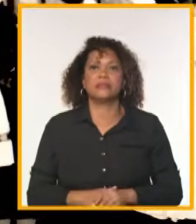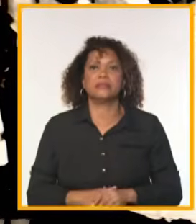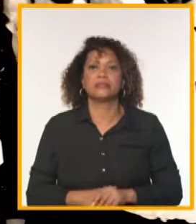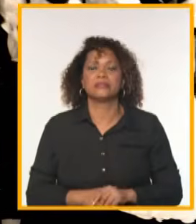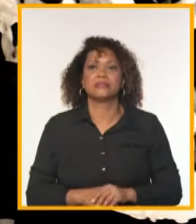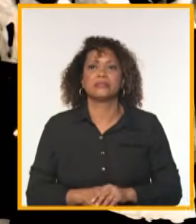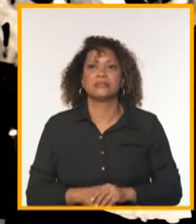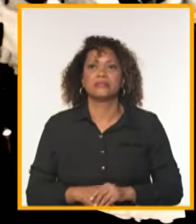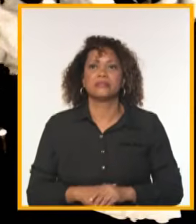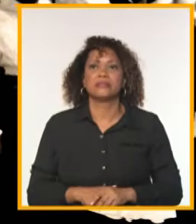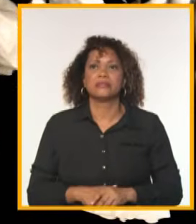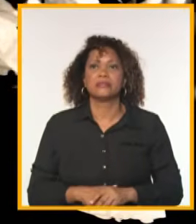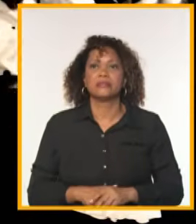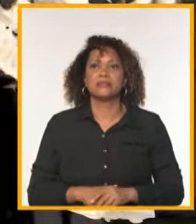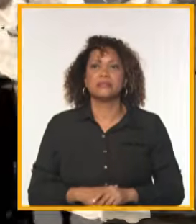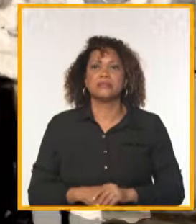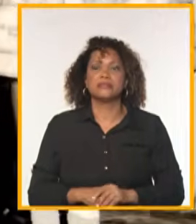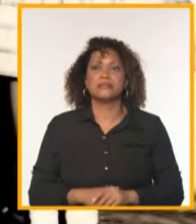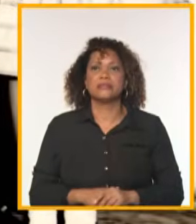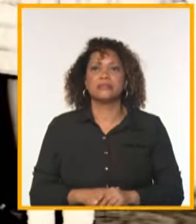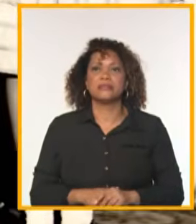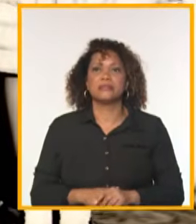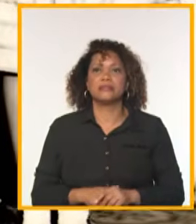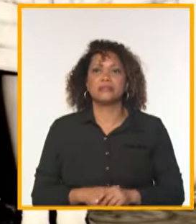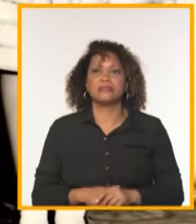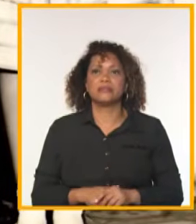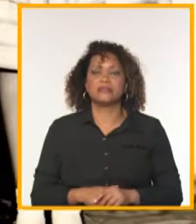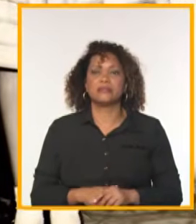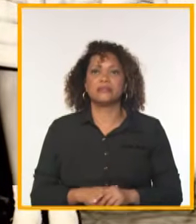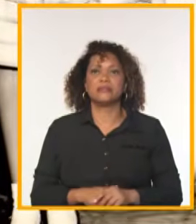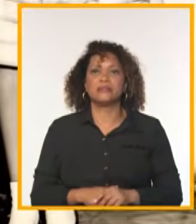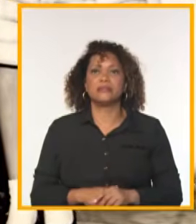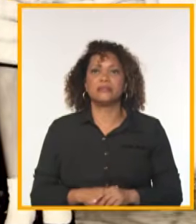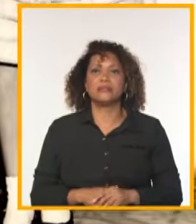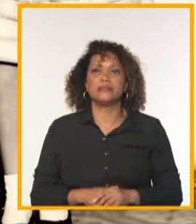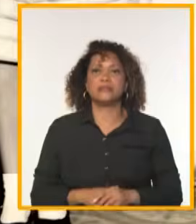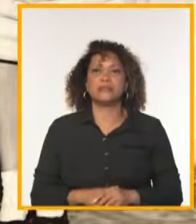la arcilla que va en tus manos.